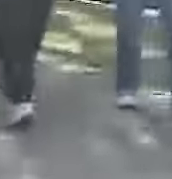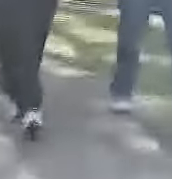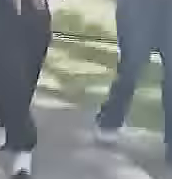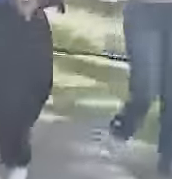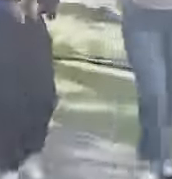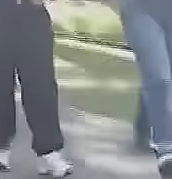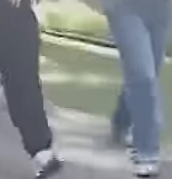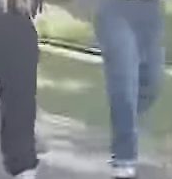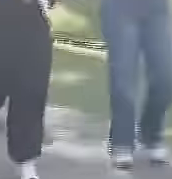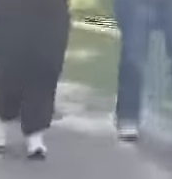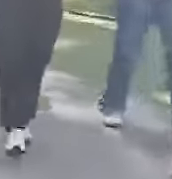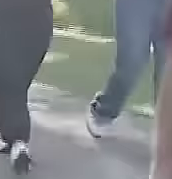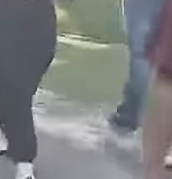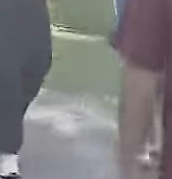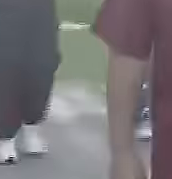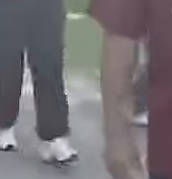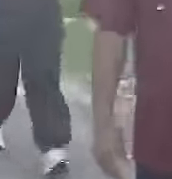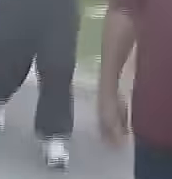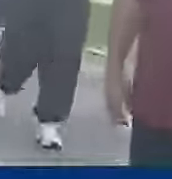Moro.